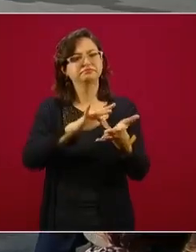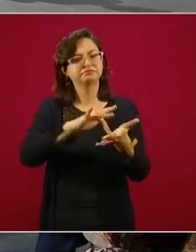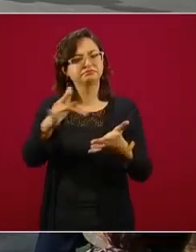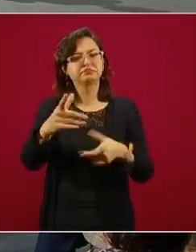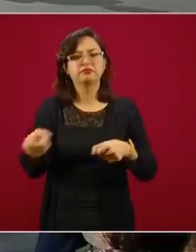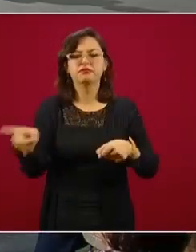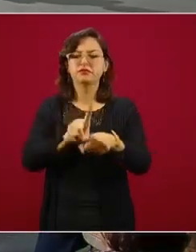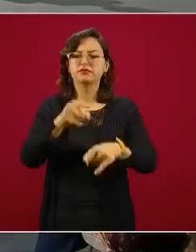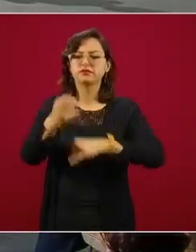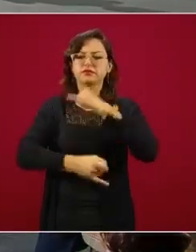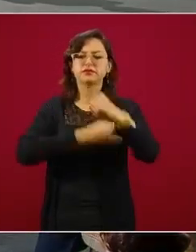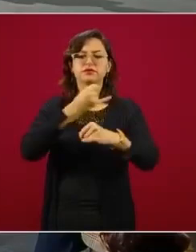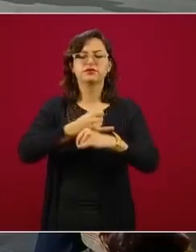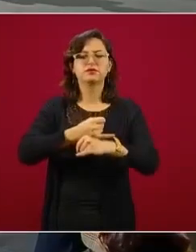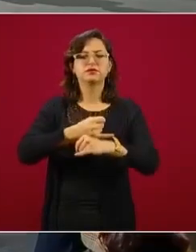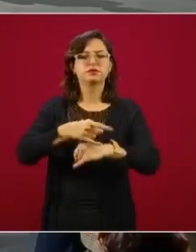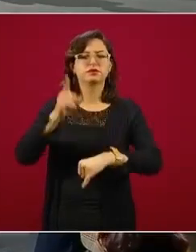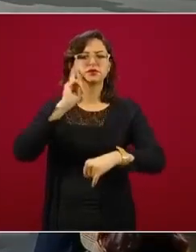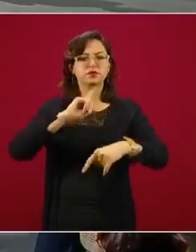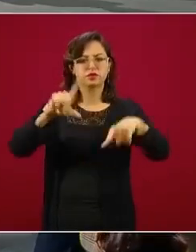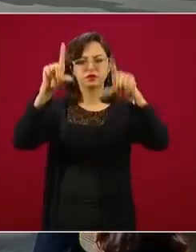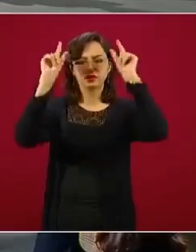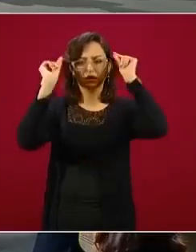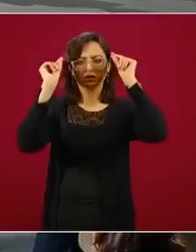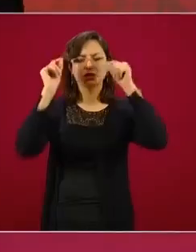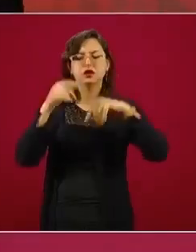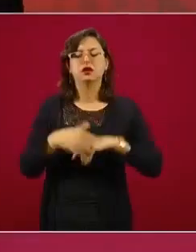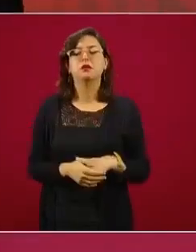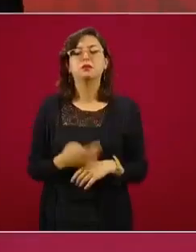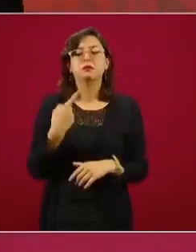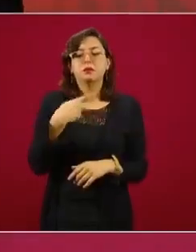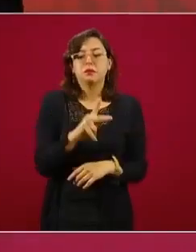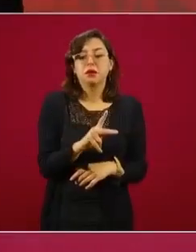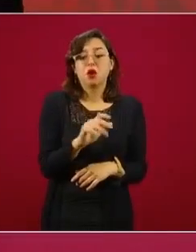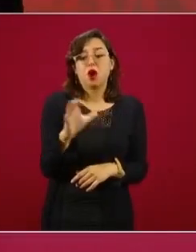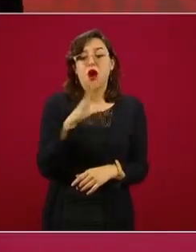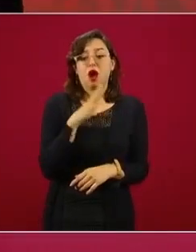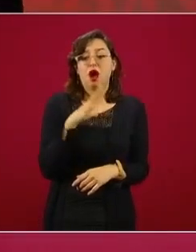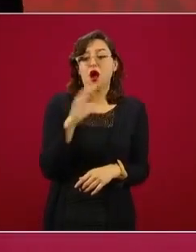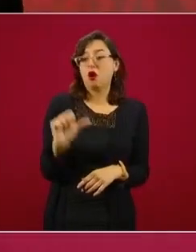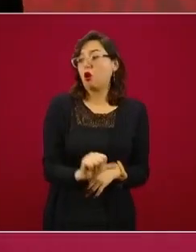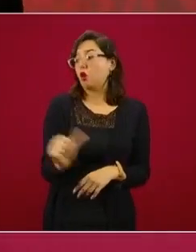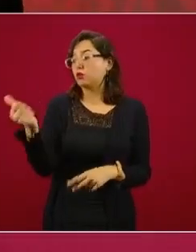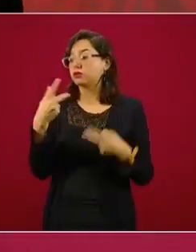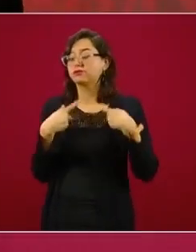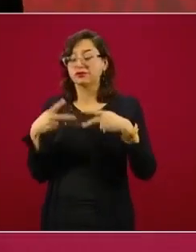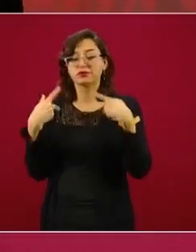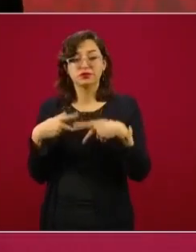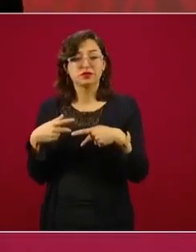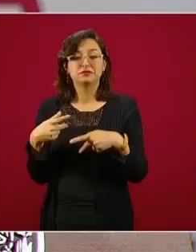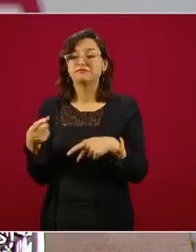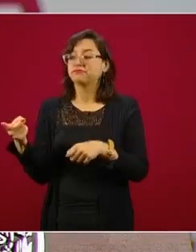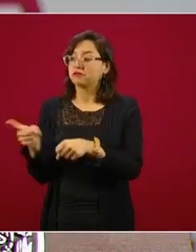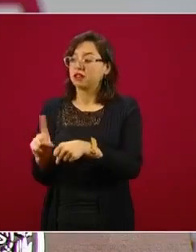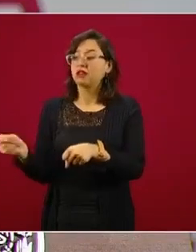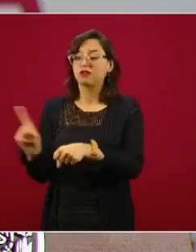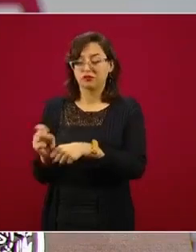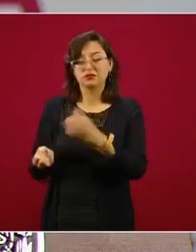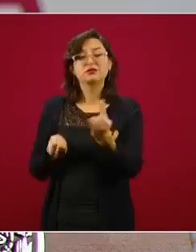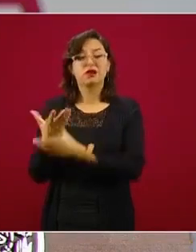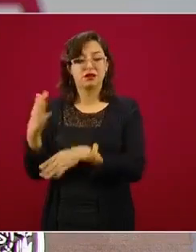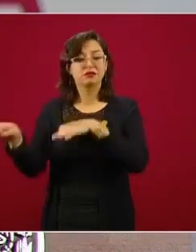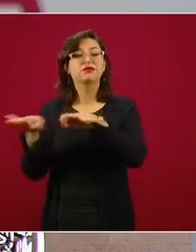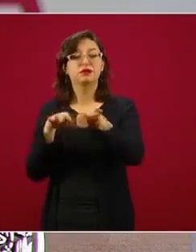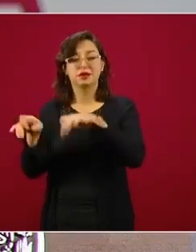hoy, y no contabilizamos a muchas otras personas que tienen que trabajar todos los días para el beneficio de